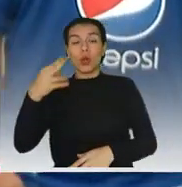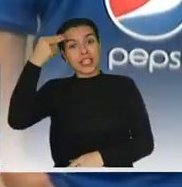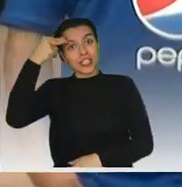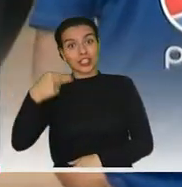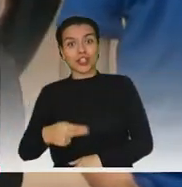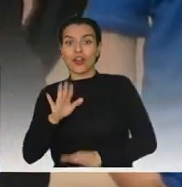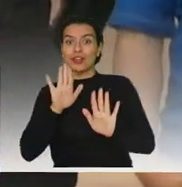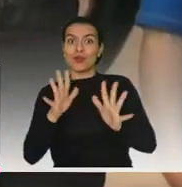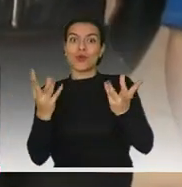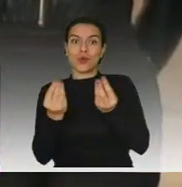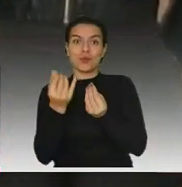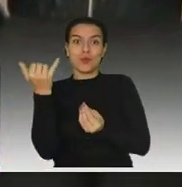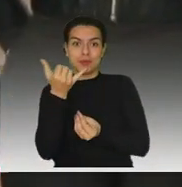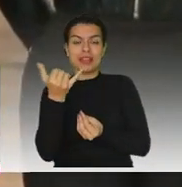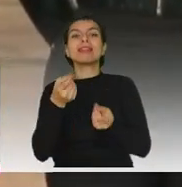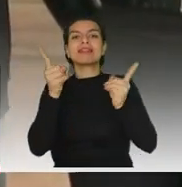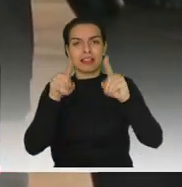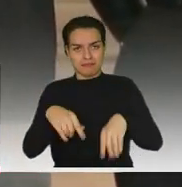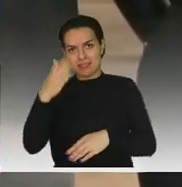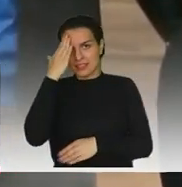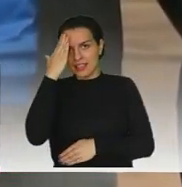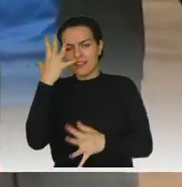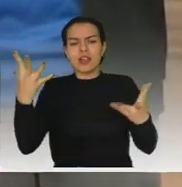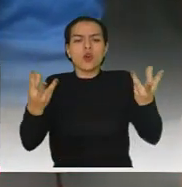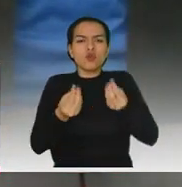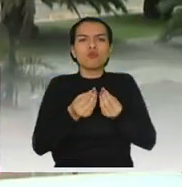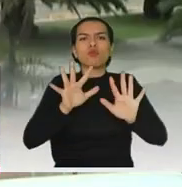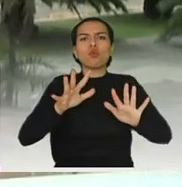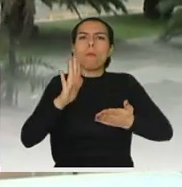que la presencia de diversas bandas musicales.